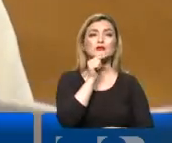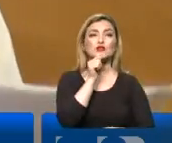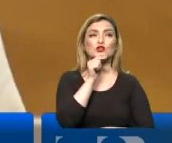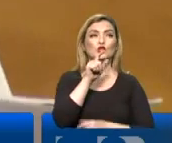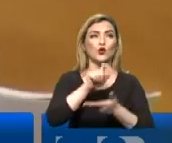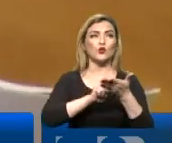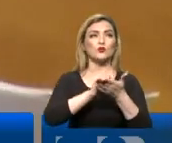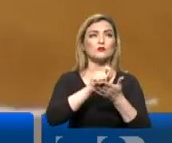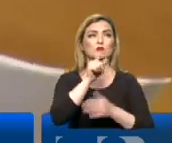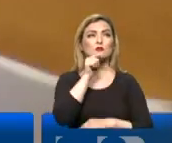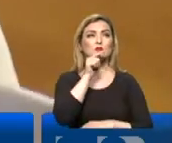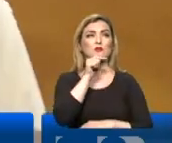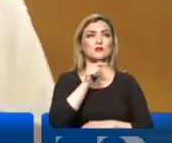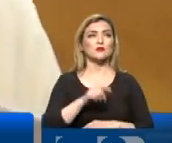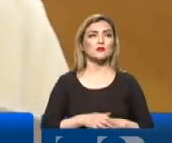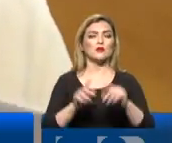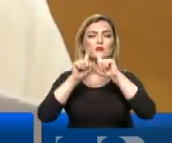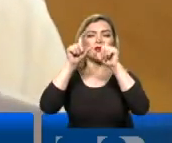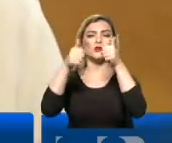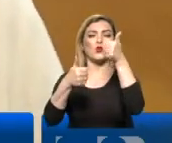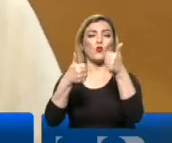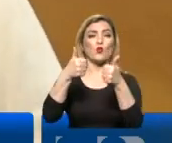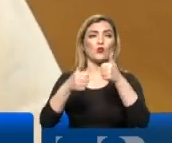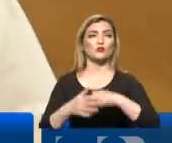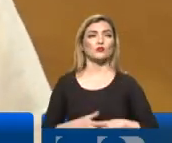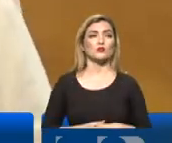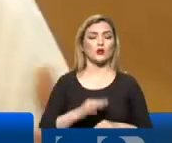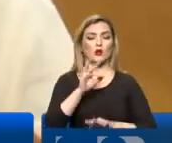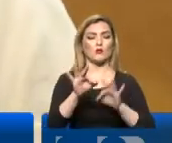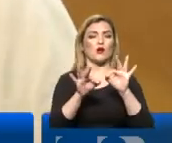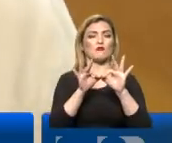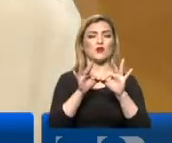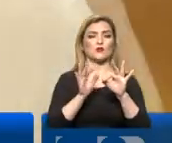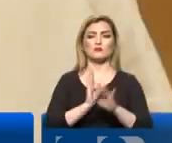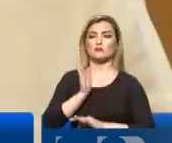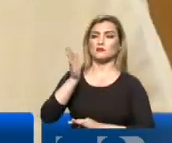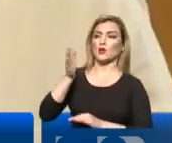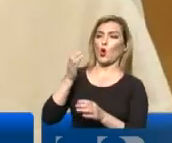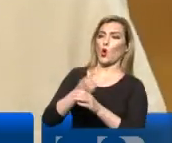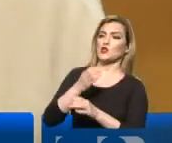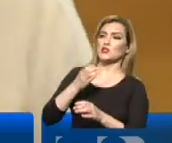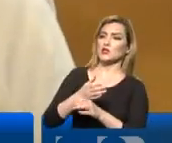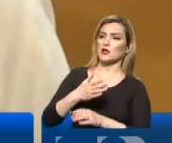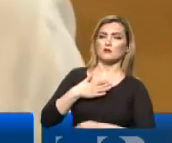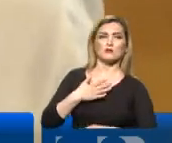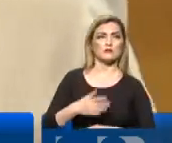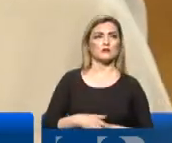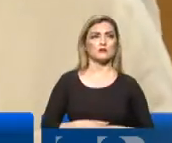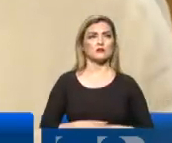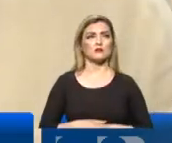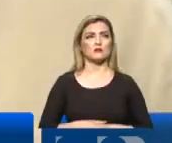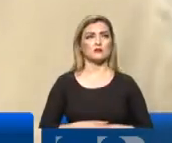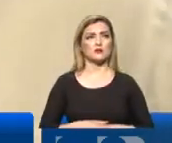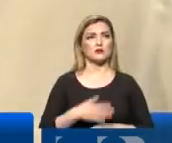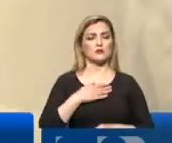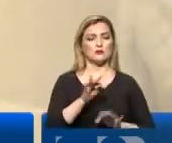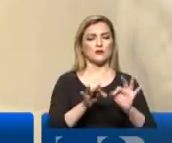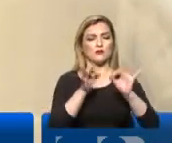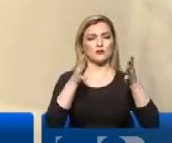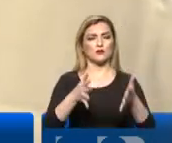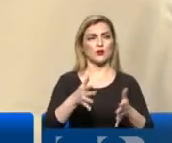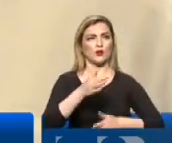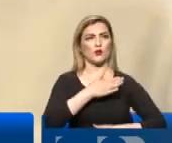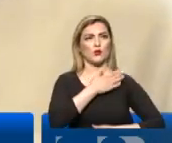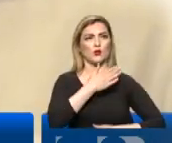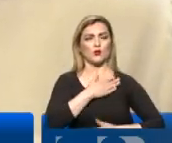los contratantes o las compañías? ¿O el prefecto sale a cotizar? El prefecto también confía que aquí hay un